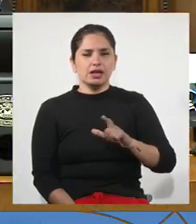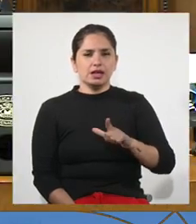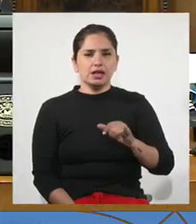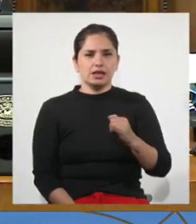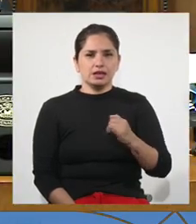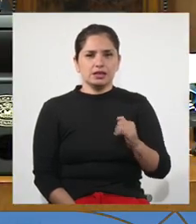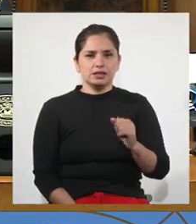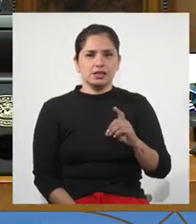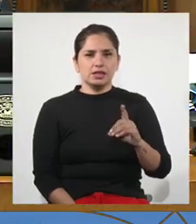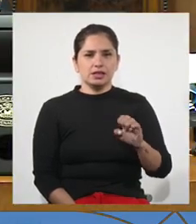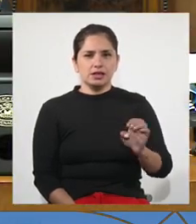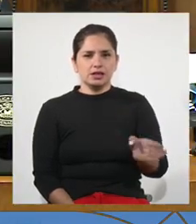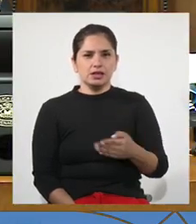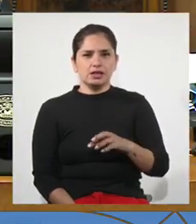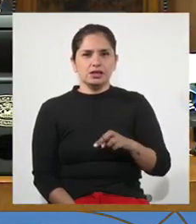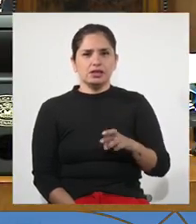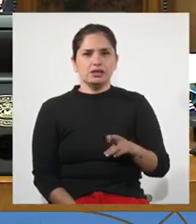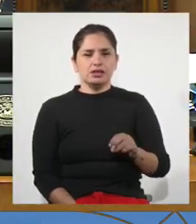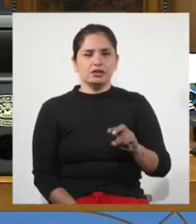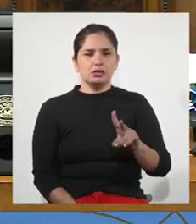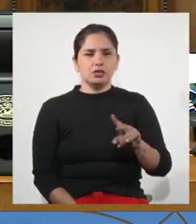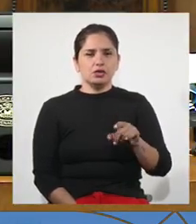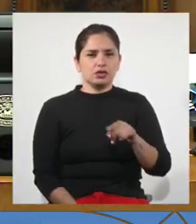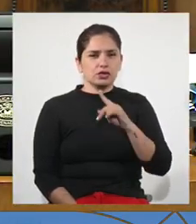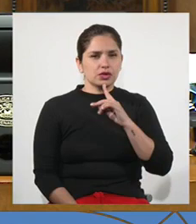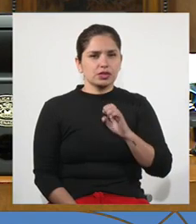temas distintos. ¿Subsecretario?